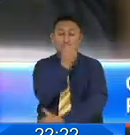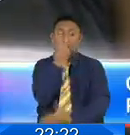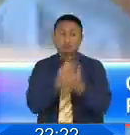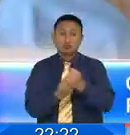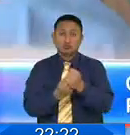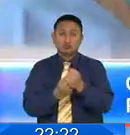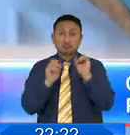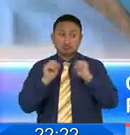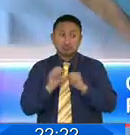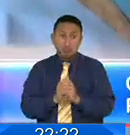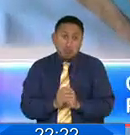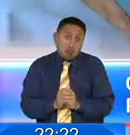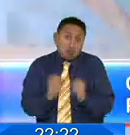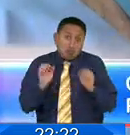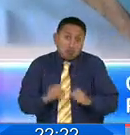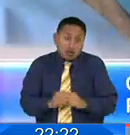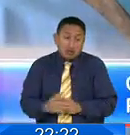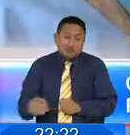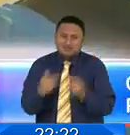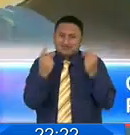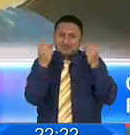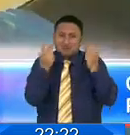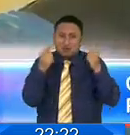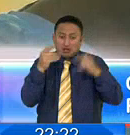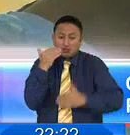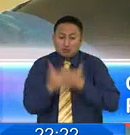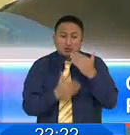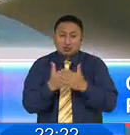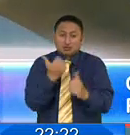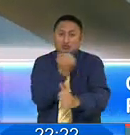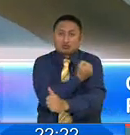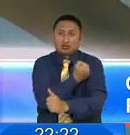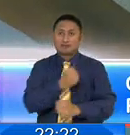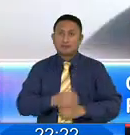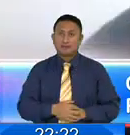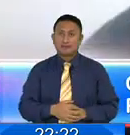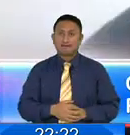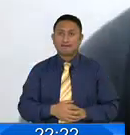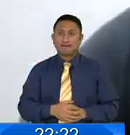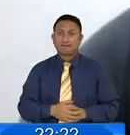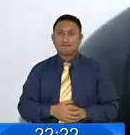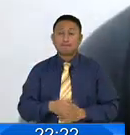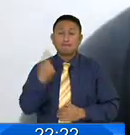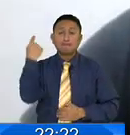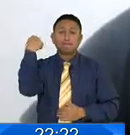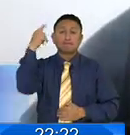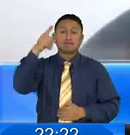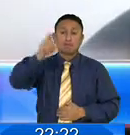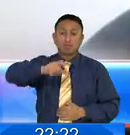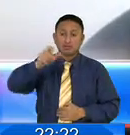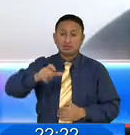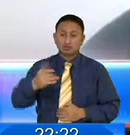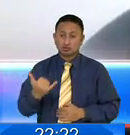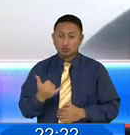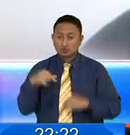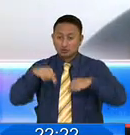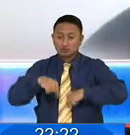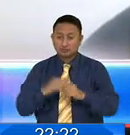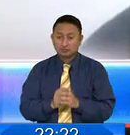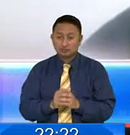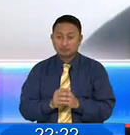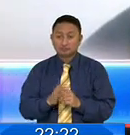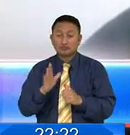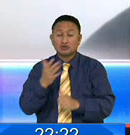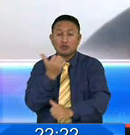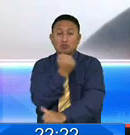una opción para agilizar el proceso de inoculación. Miles de personas que en este momento están recibiendo